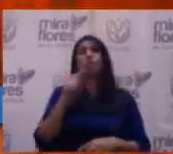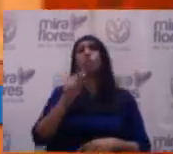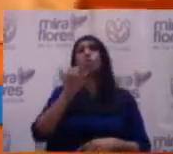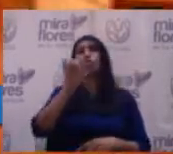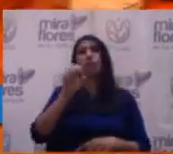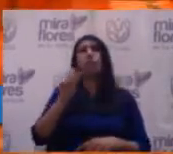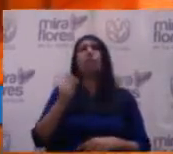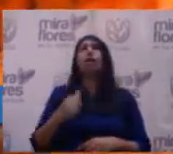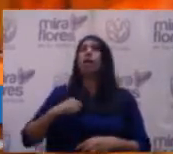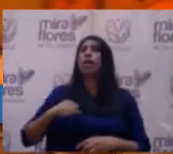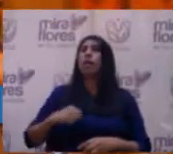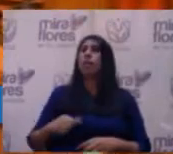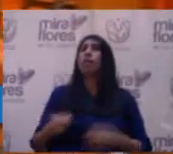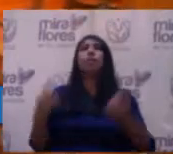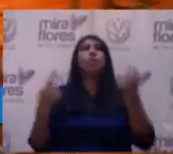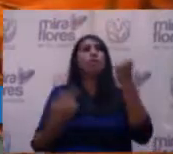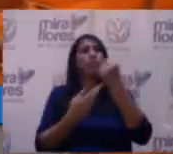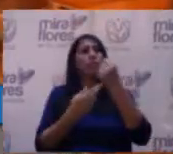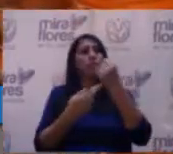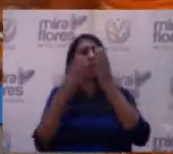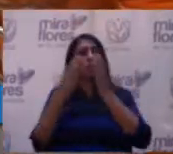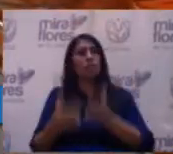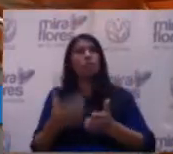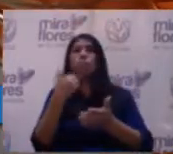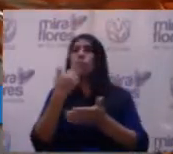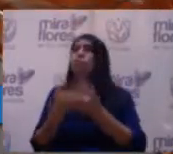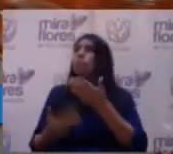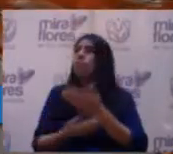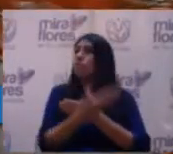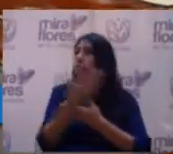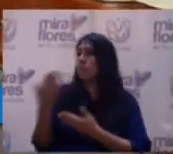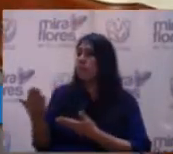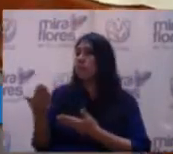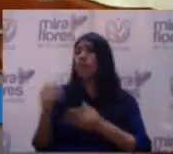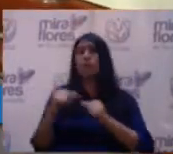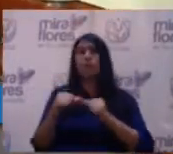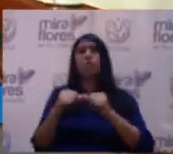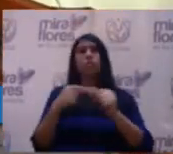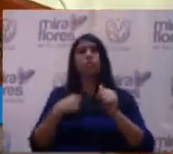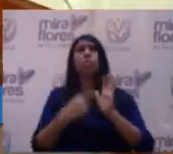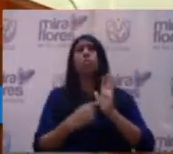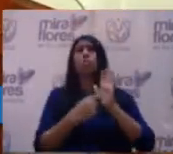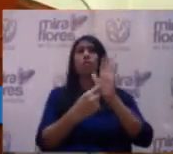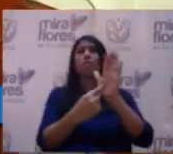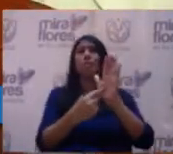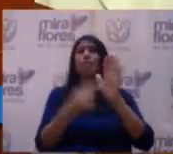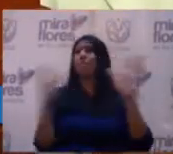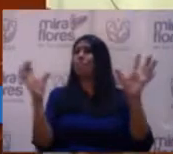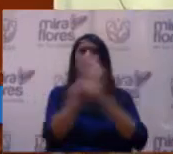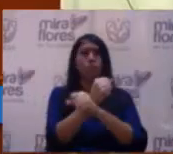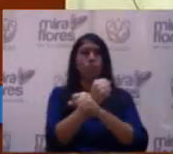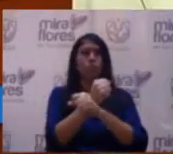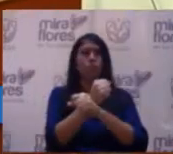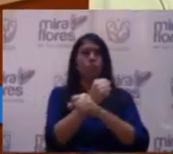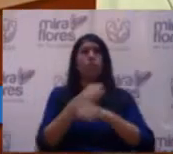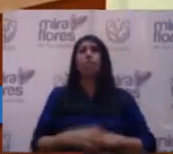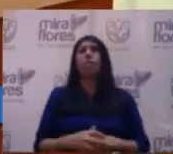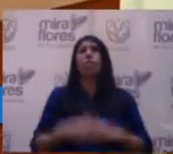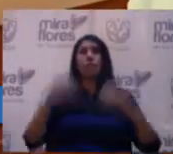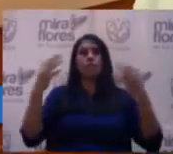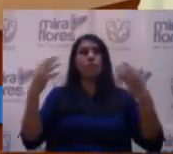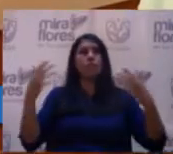Señor alcalde, señores regidores, señores funcionarios, tengan ustedes muy buenos días. A continuación voy a presentar de manera breve lo que ha sido